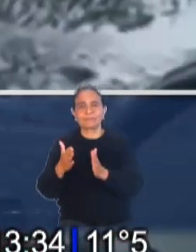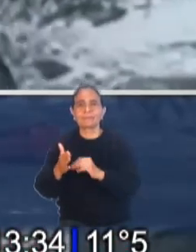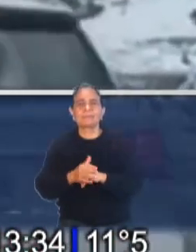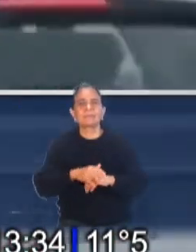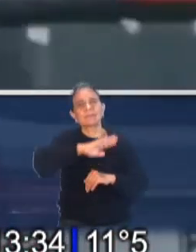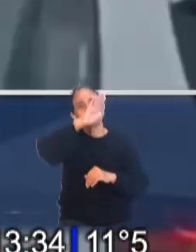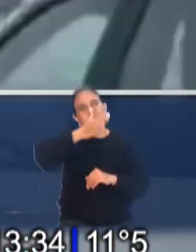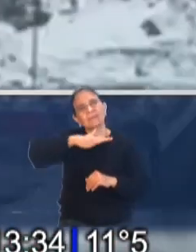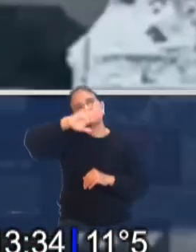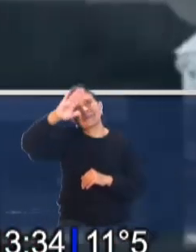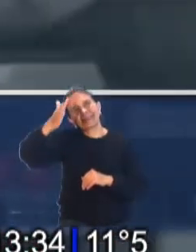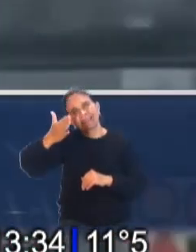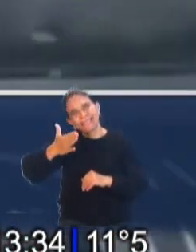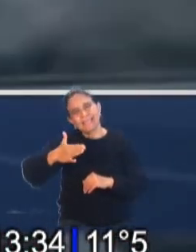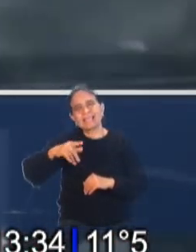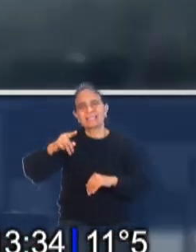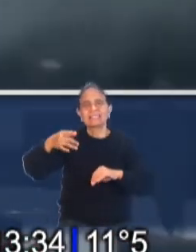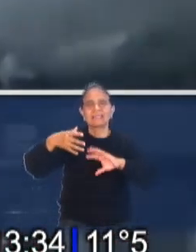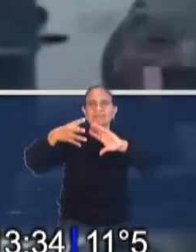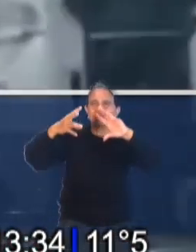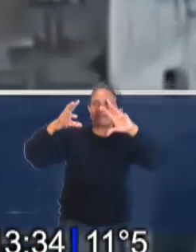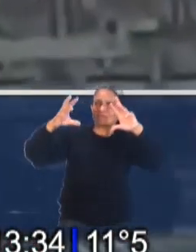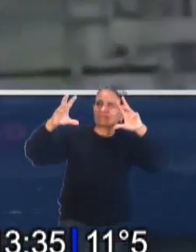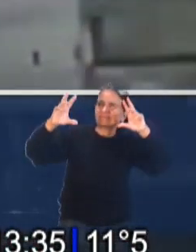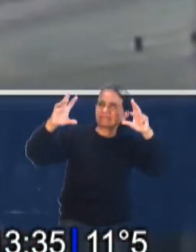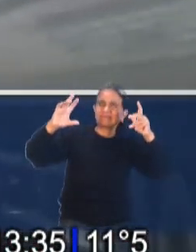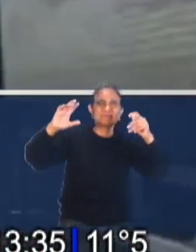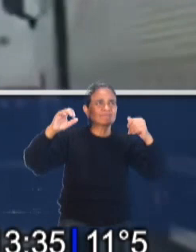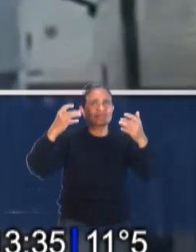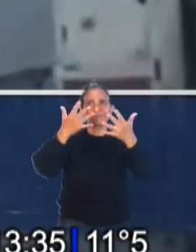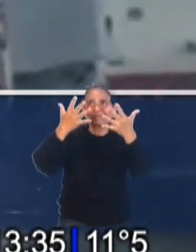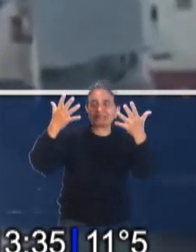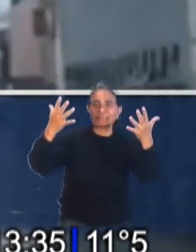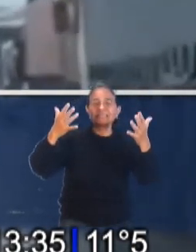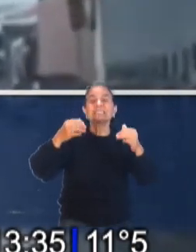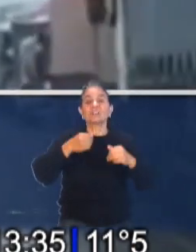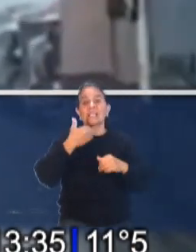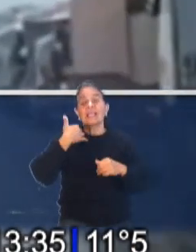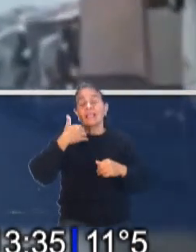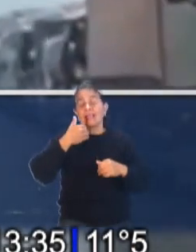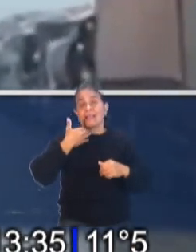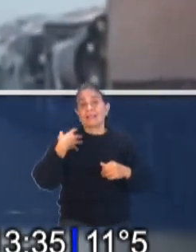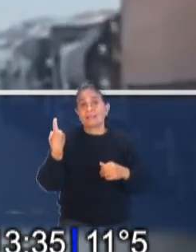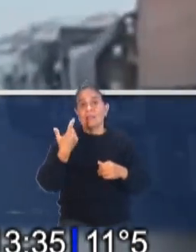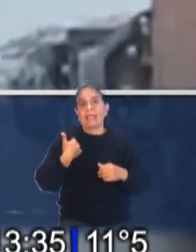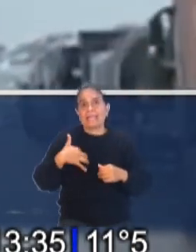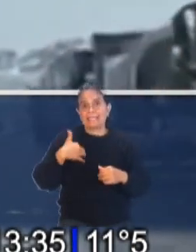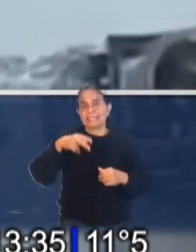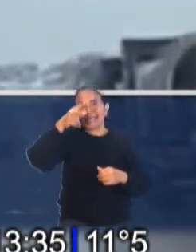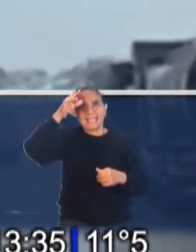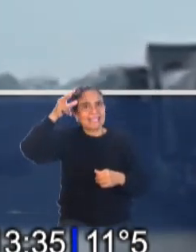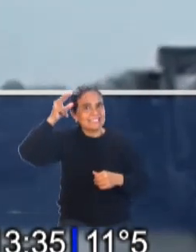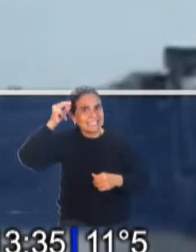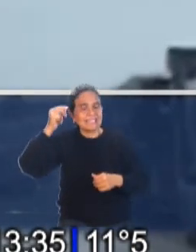zona de alta montaña, las autoridades de Argentina y Chile decidieron cerrar nuevamente y de manera preventiva